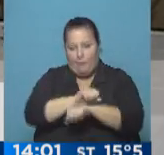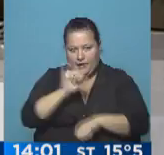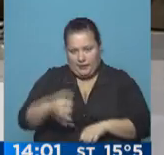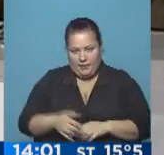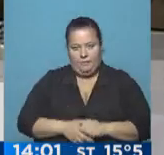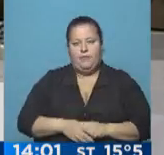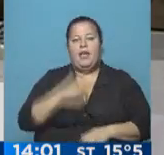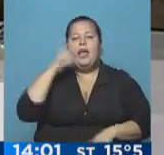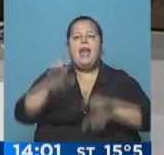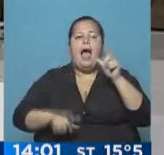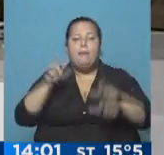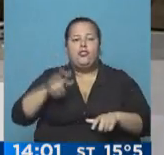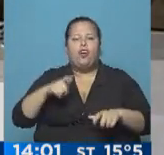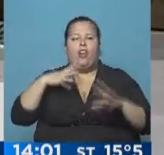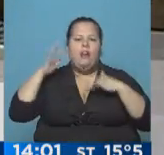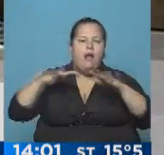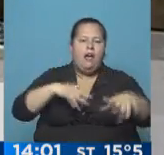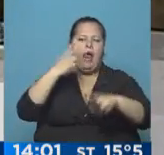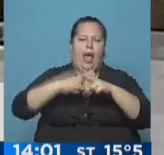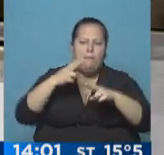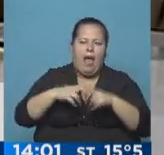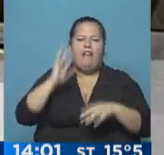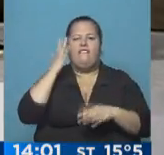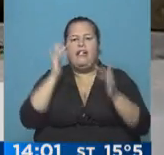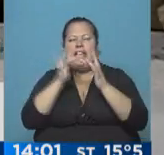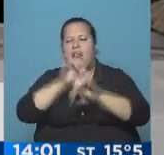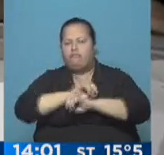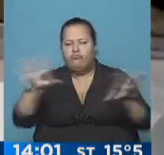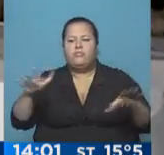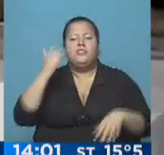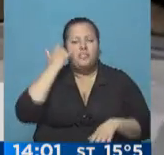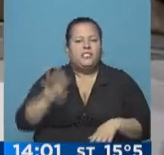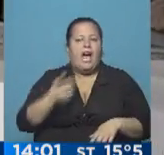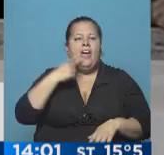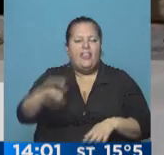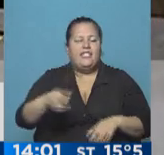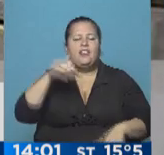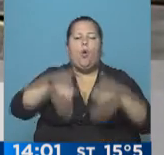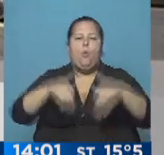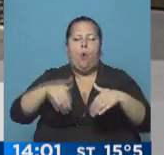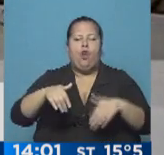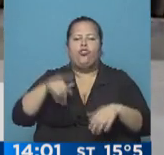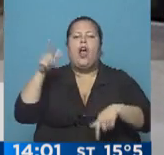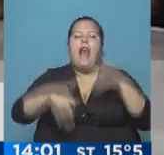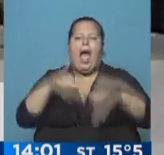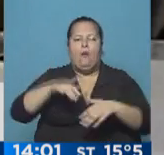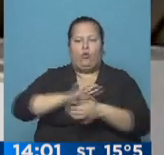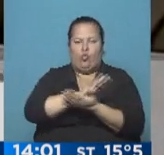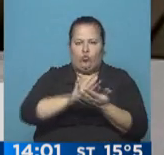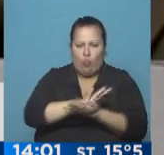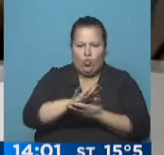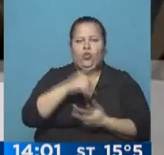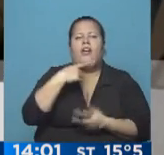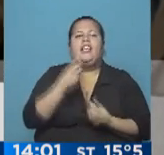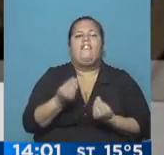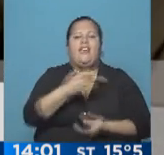la gente que se ha manifestado en la plaza, en las redes sociales, y que ya se refiere a estas elecciones como las elecciones del fraude? ¿Qué